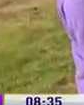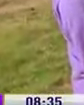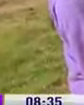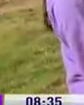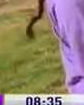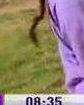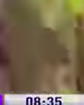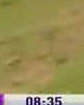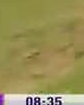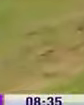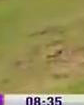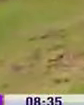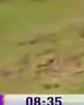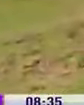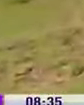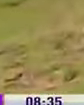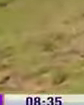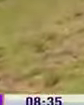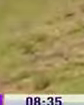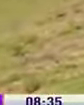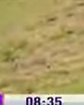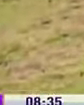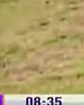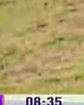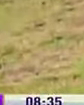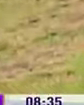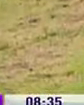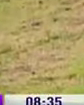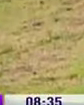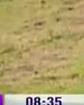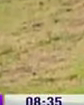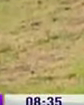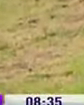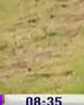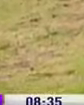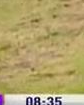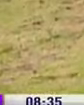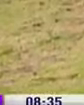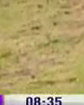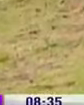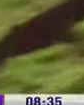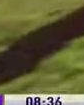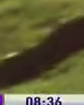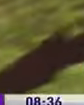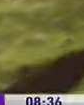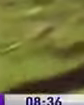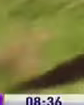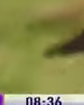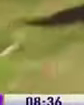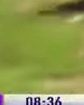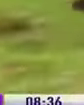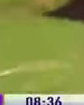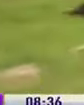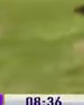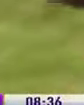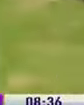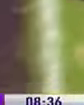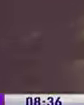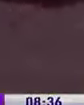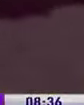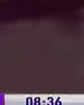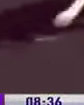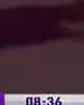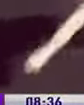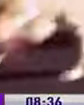hagan o no hagan. Aquí lo que tienen que venir a ver son los de las vacas que ensucian todito. ¿Eh? ¿Las vacas son? Las vacas. Las